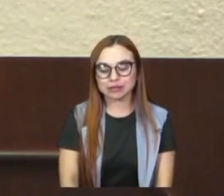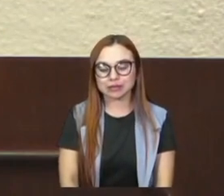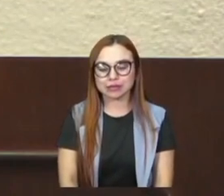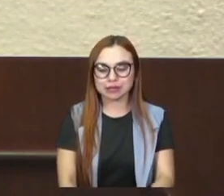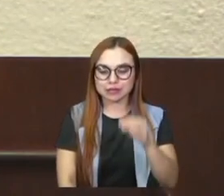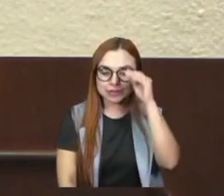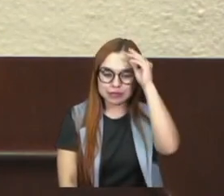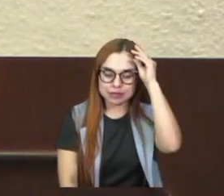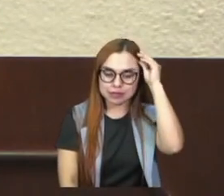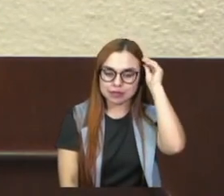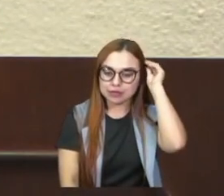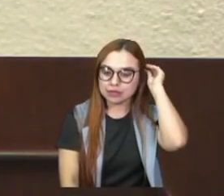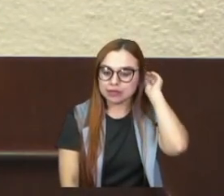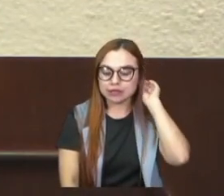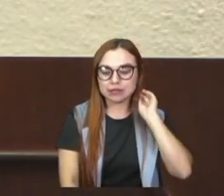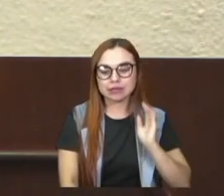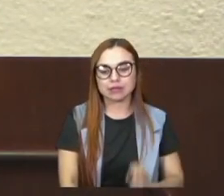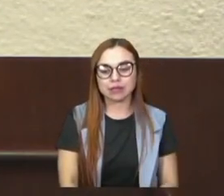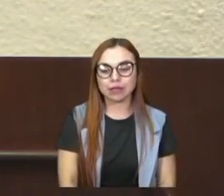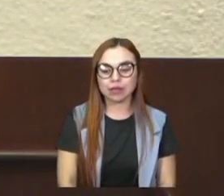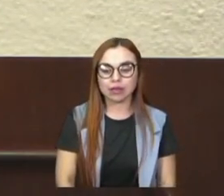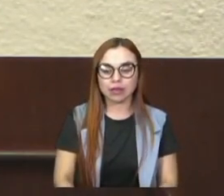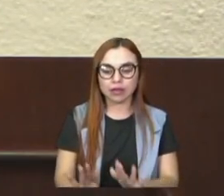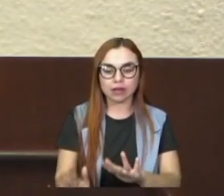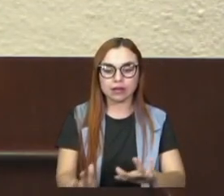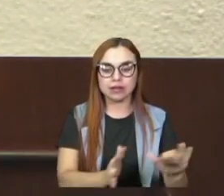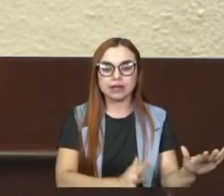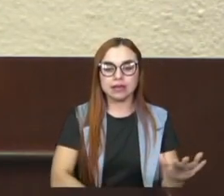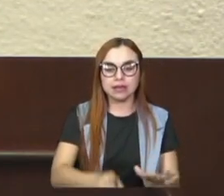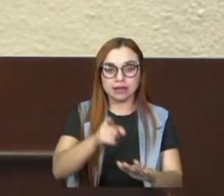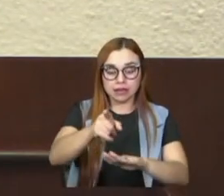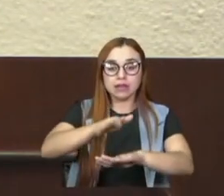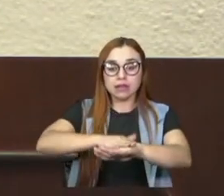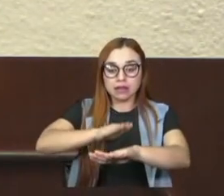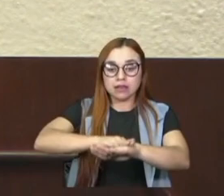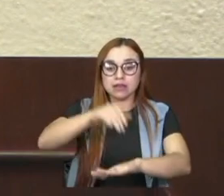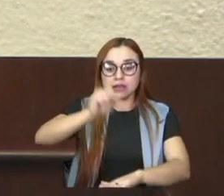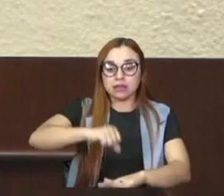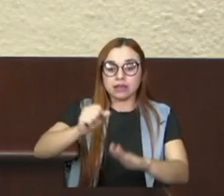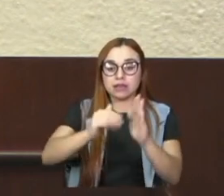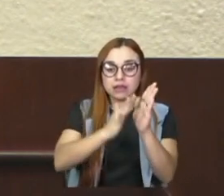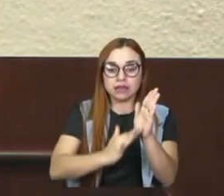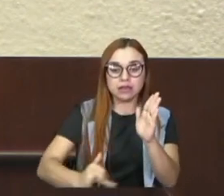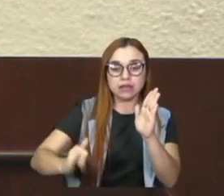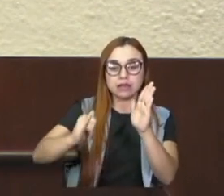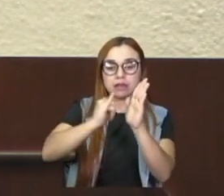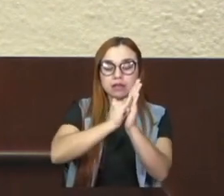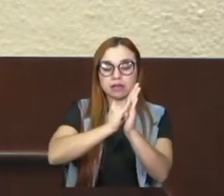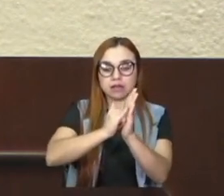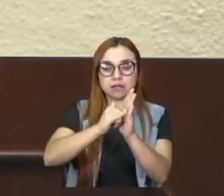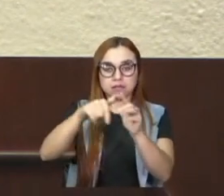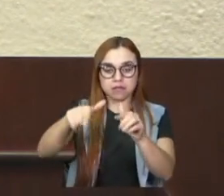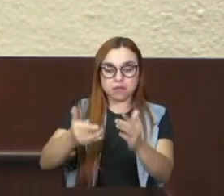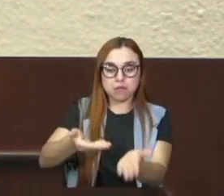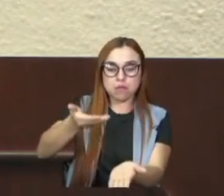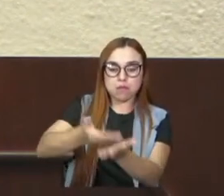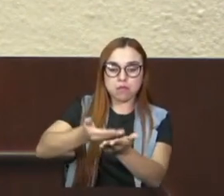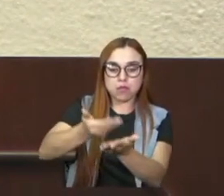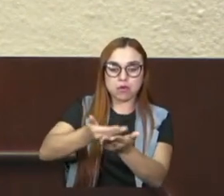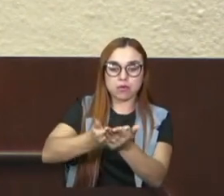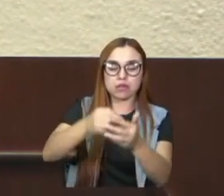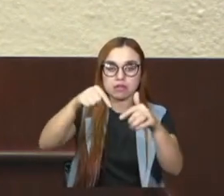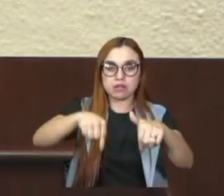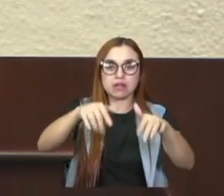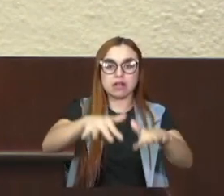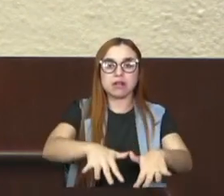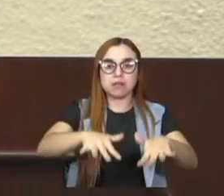Gracias a usted, honorable. Una disposición planteada por usted y aprobada por este pleno aquí. Lo felicito. Tiene